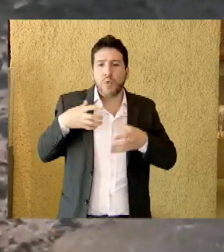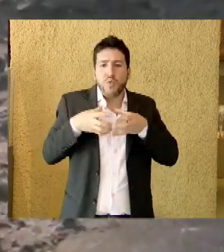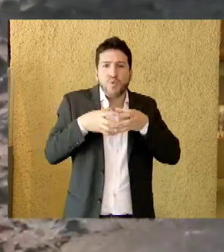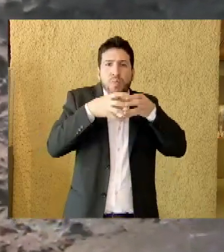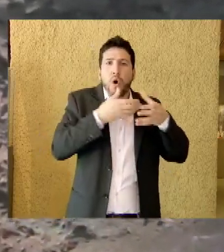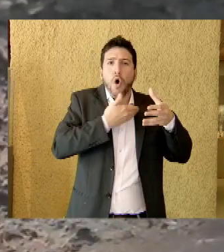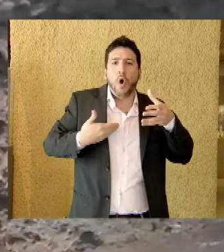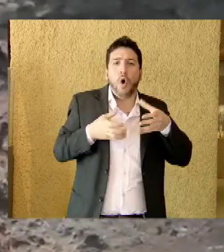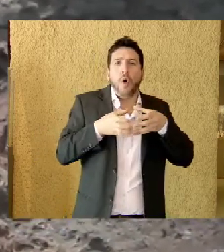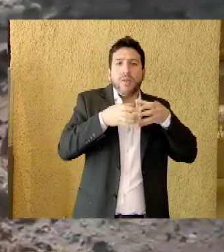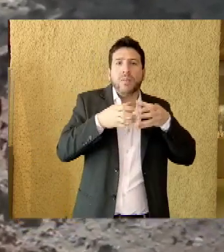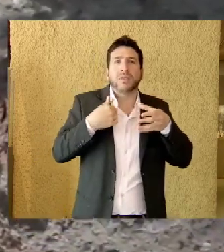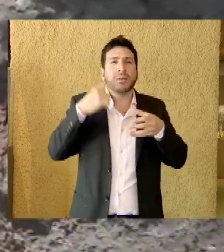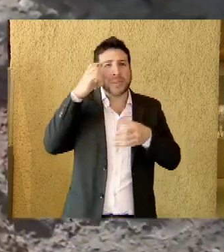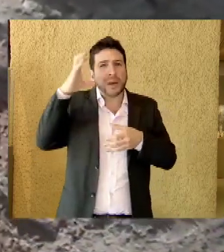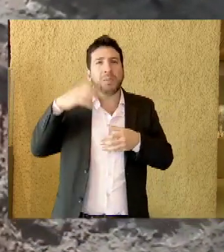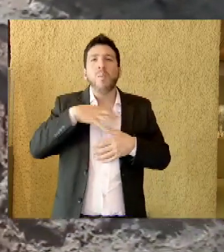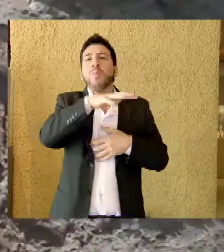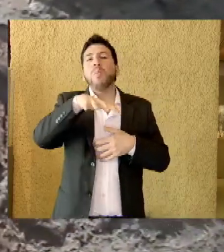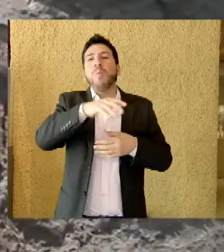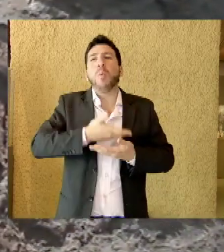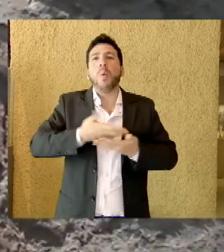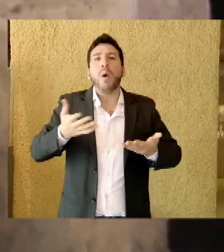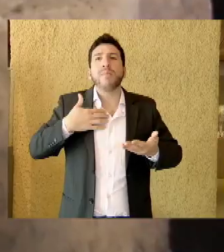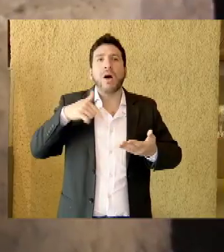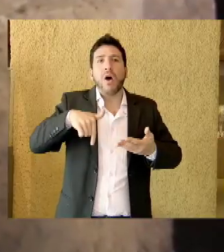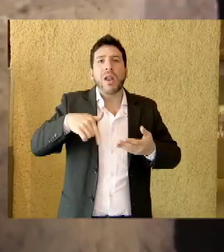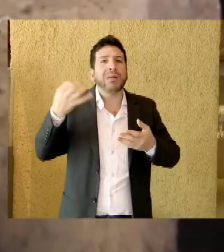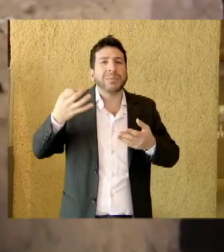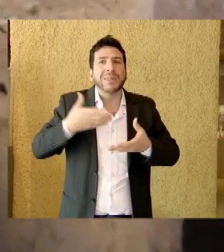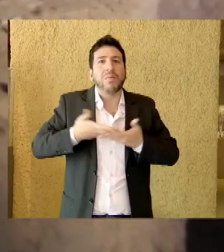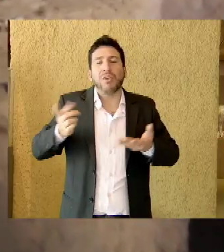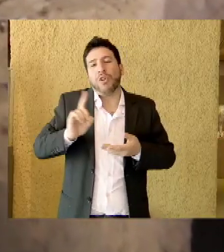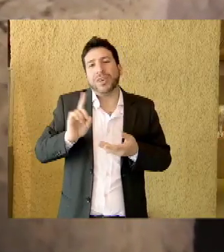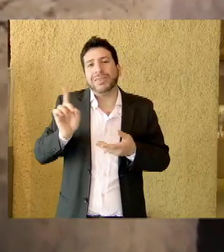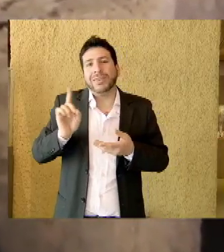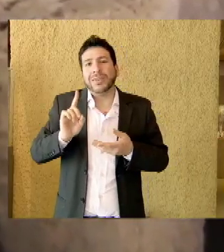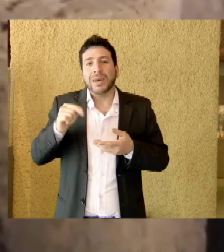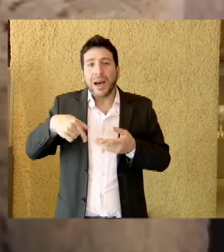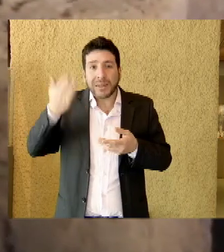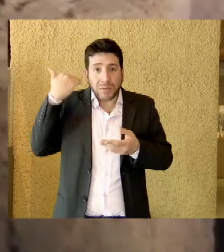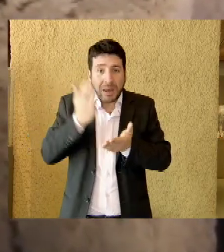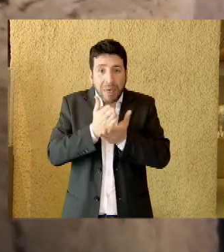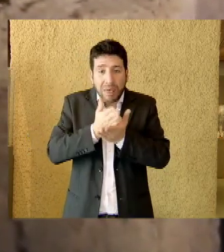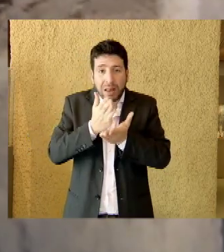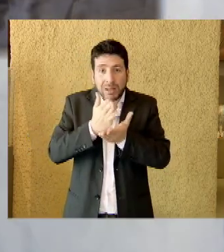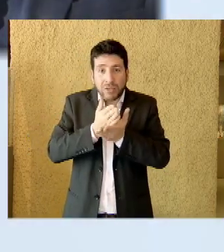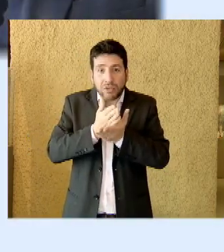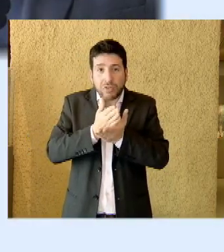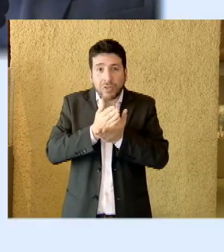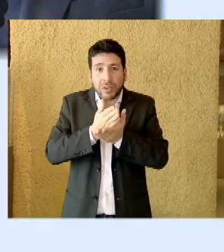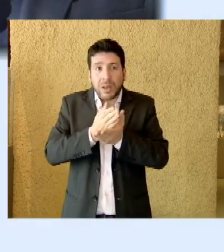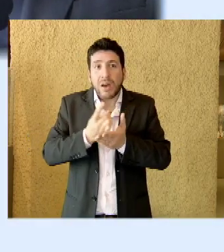en ese momento no podemos hablar de pueblo con el concepto que hoy tratamos de pueblo. Quienes tenían derecho en ese entonces era